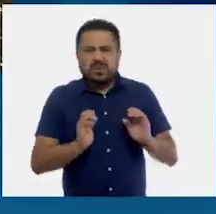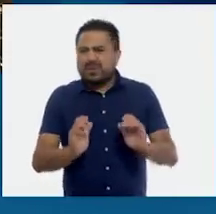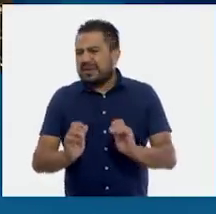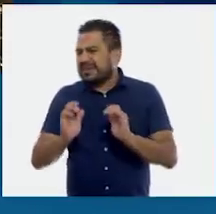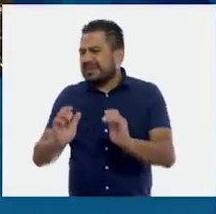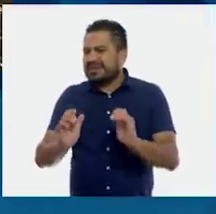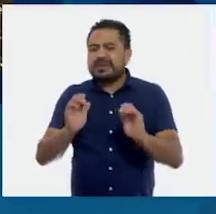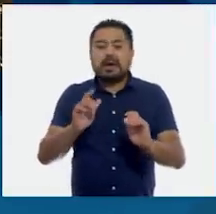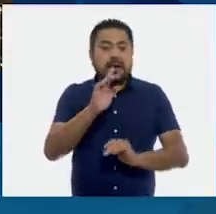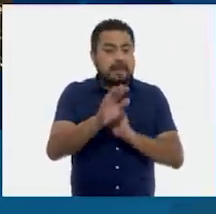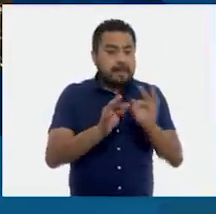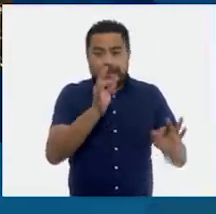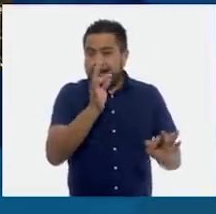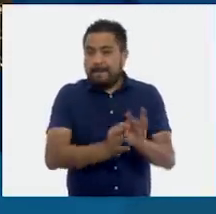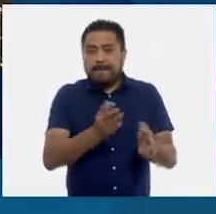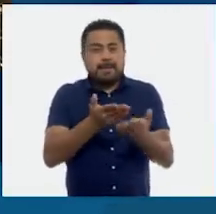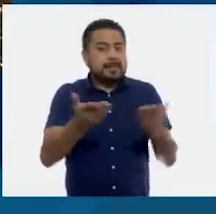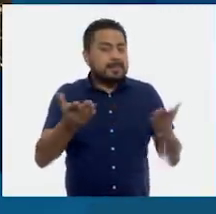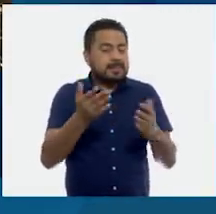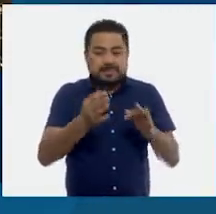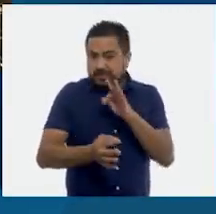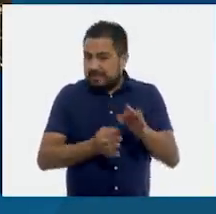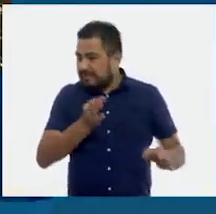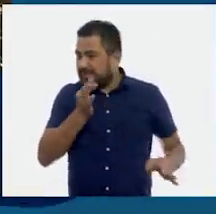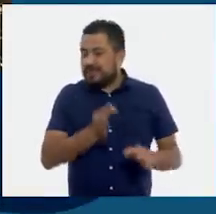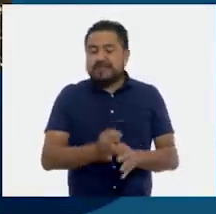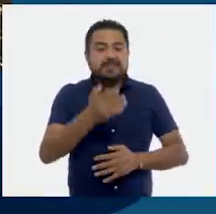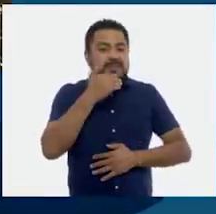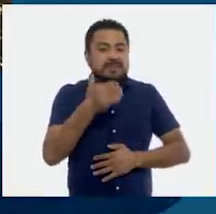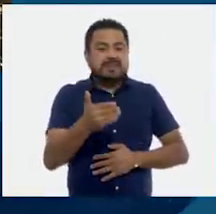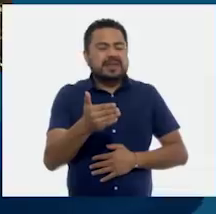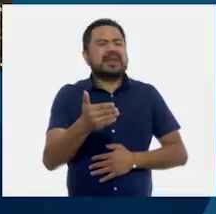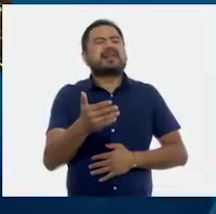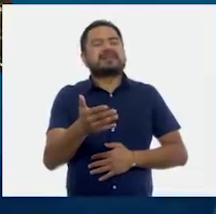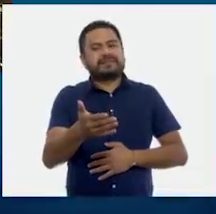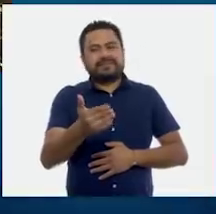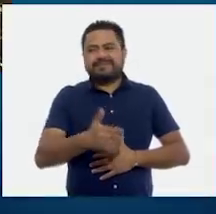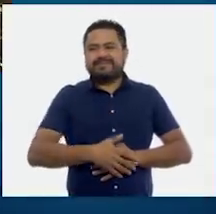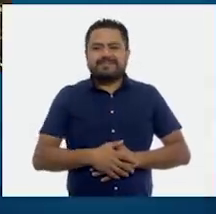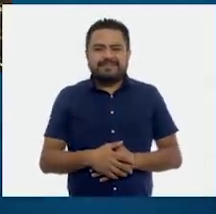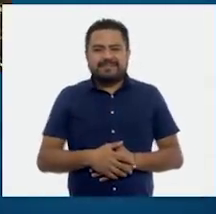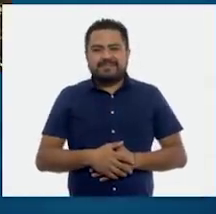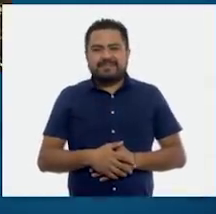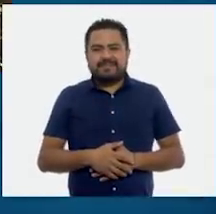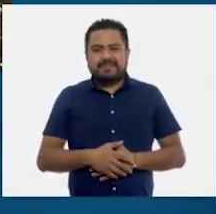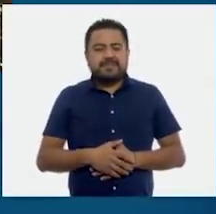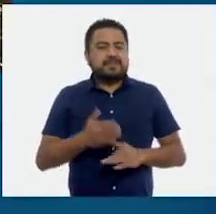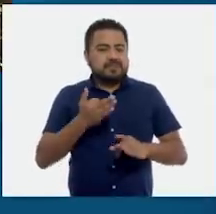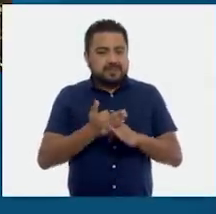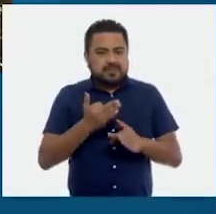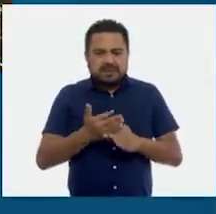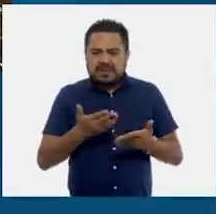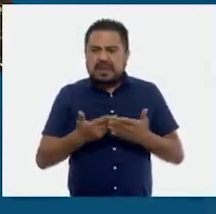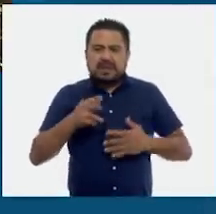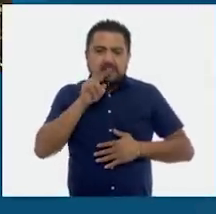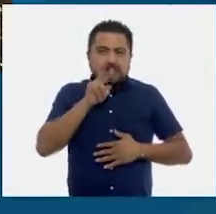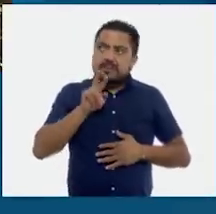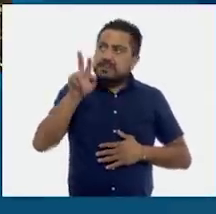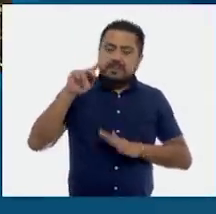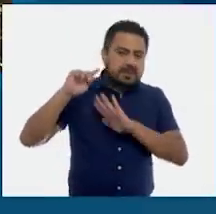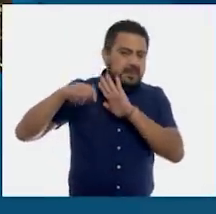distancia. ¿Listas? ¿Listos? ¡Muy bien! ¡Vamos a ver el